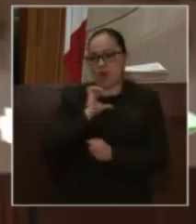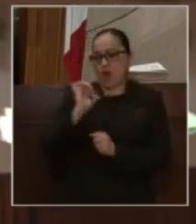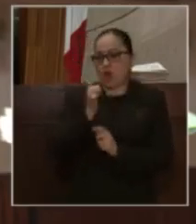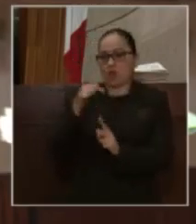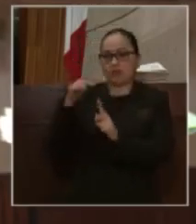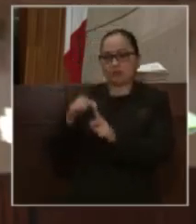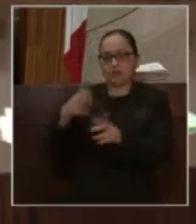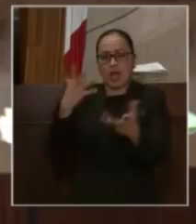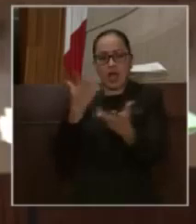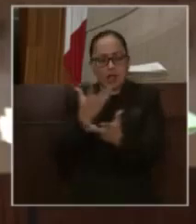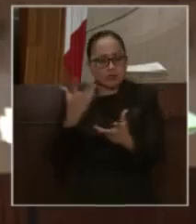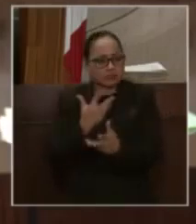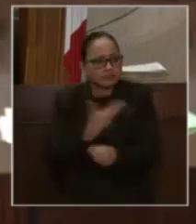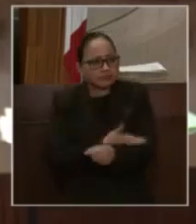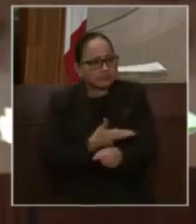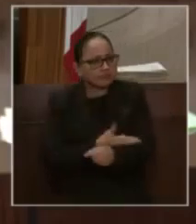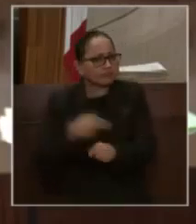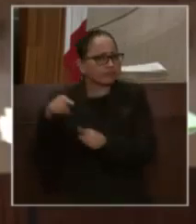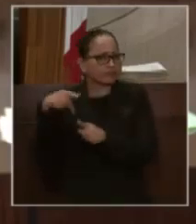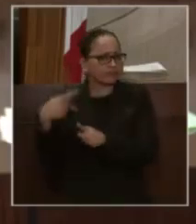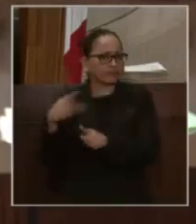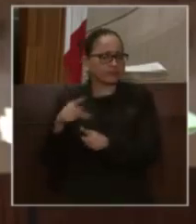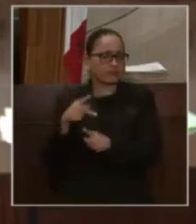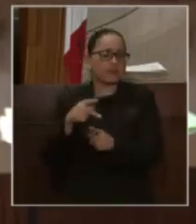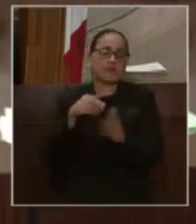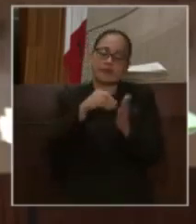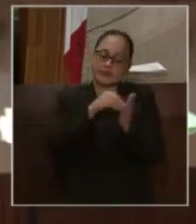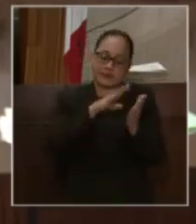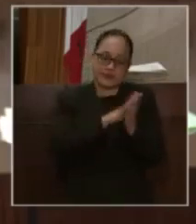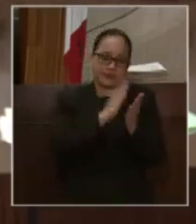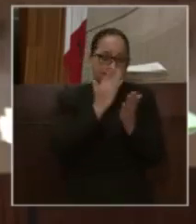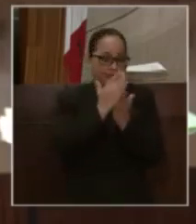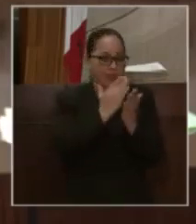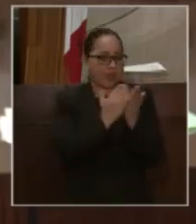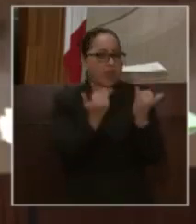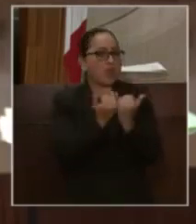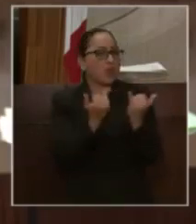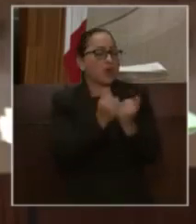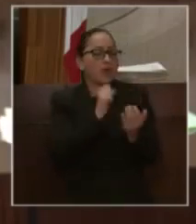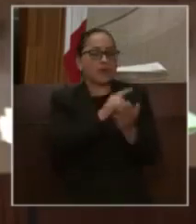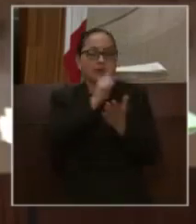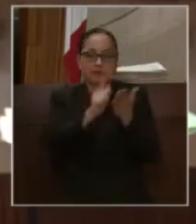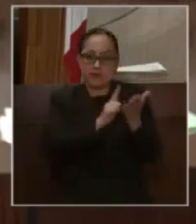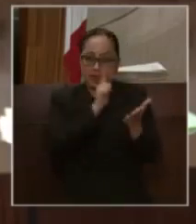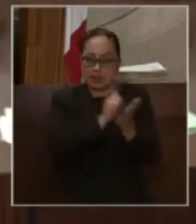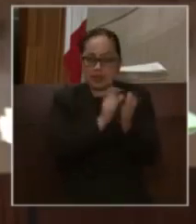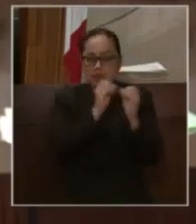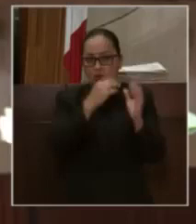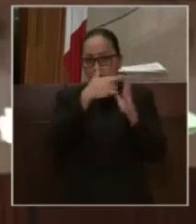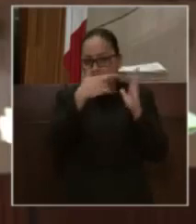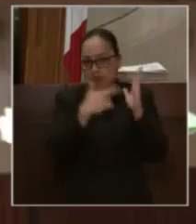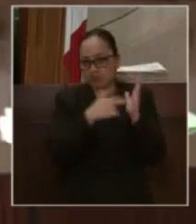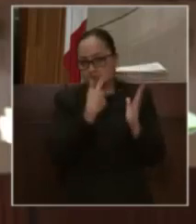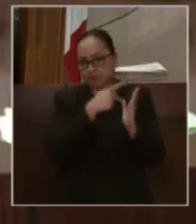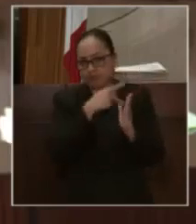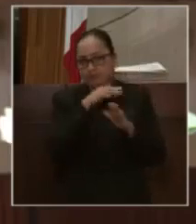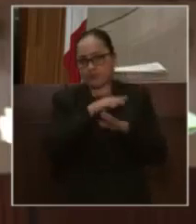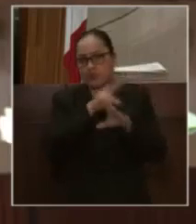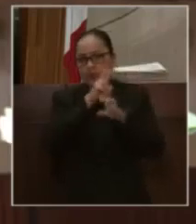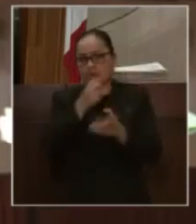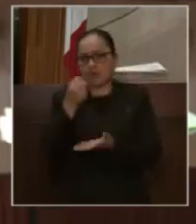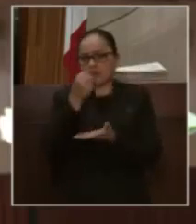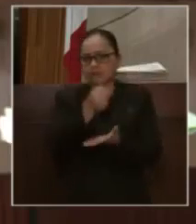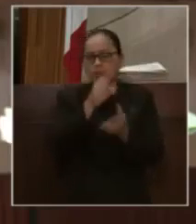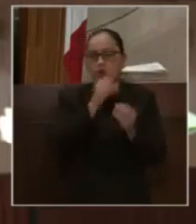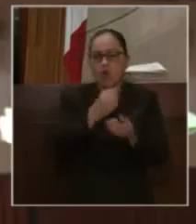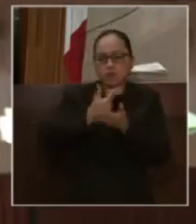ilícito o irregularidad que prevea las leyes y reglamentos en materia de